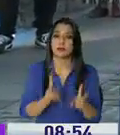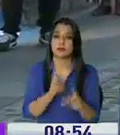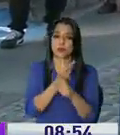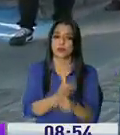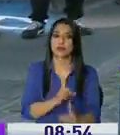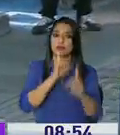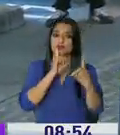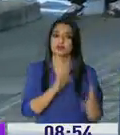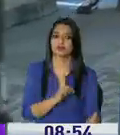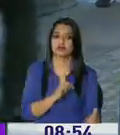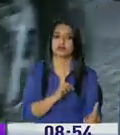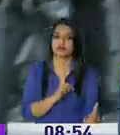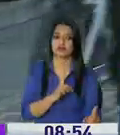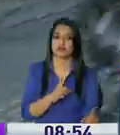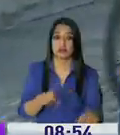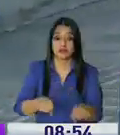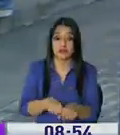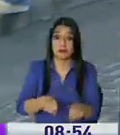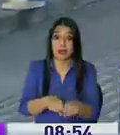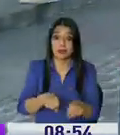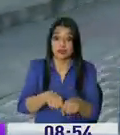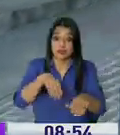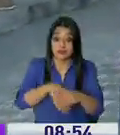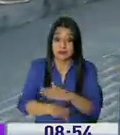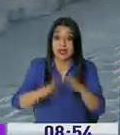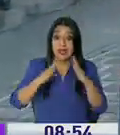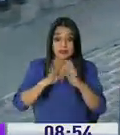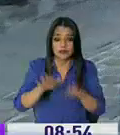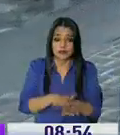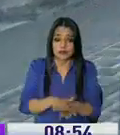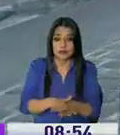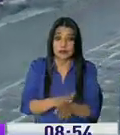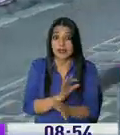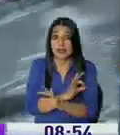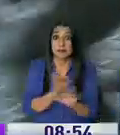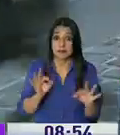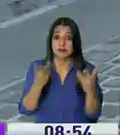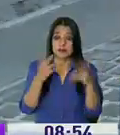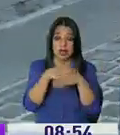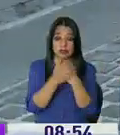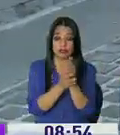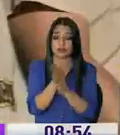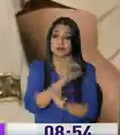social. Desinfecte su calzado antes de ingresar a su domicilio y luego lave sus manos